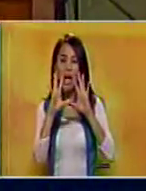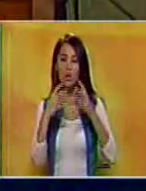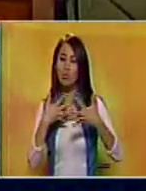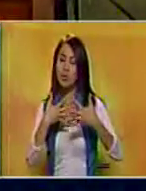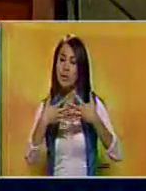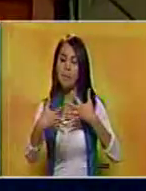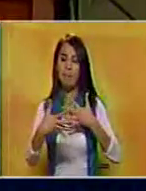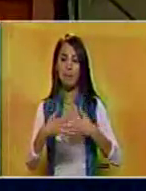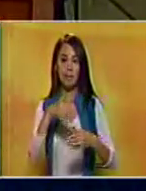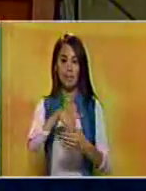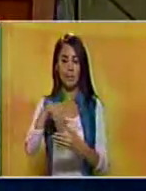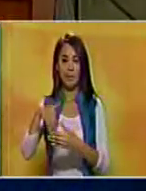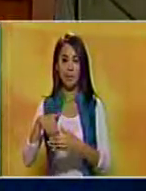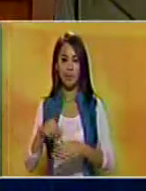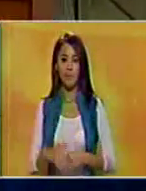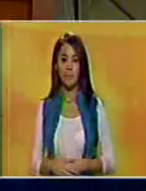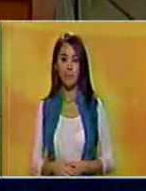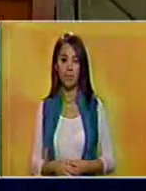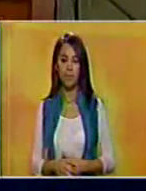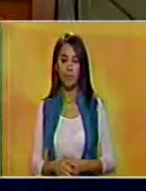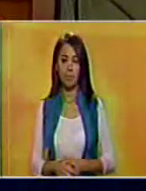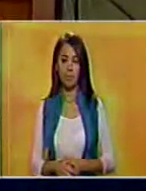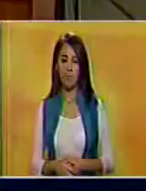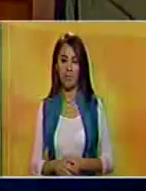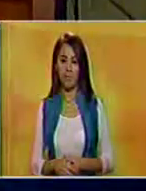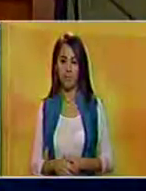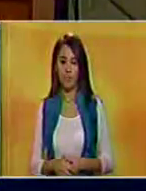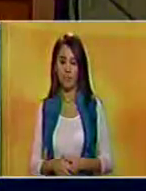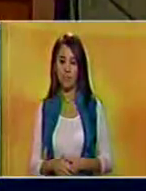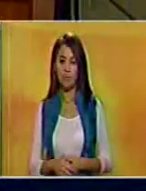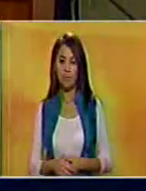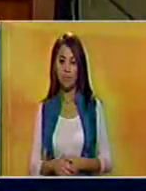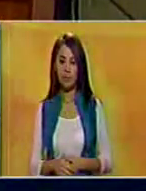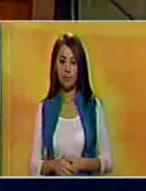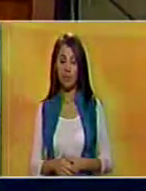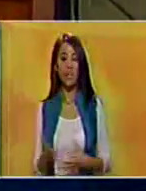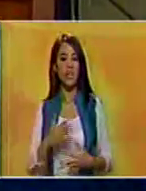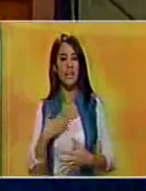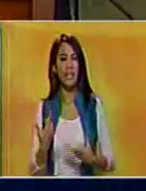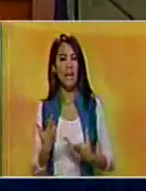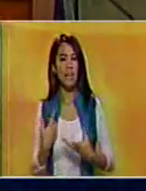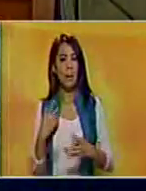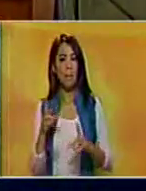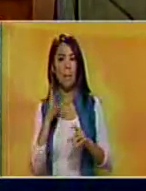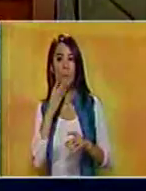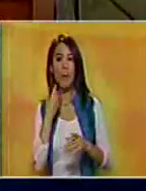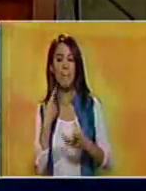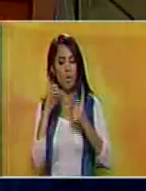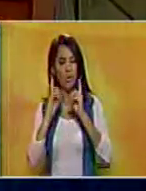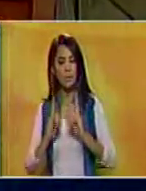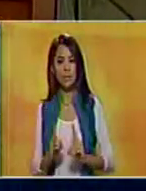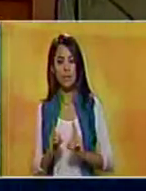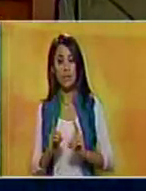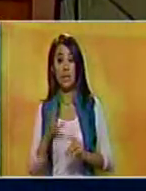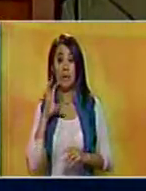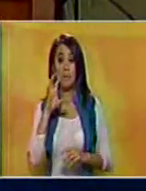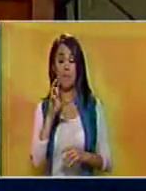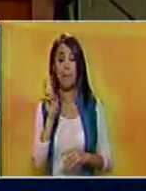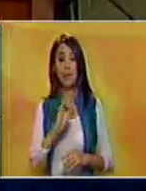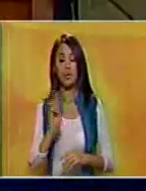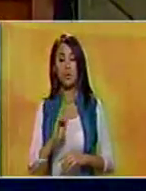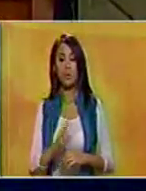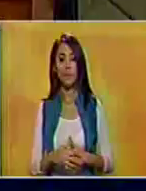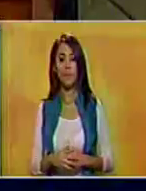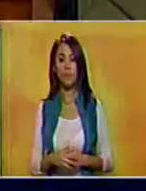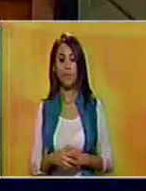quién quiere que rija los designios de la nación venezolana para el